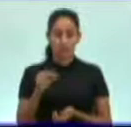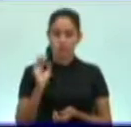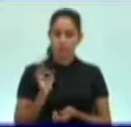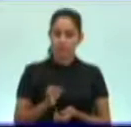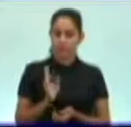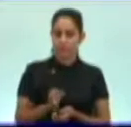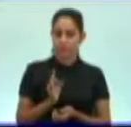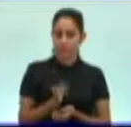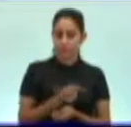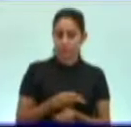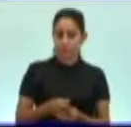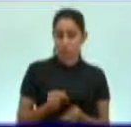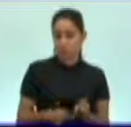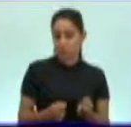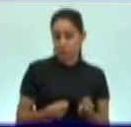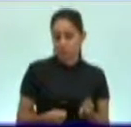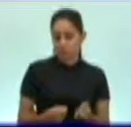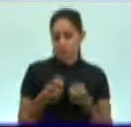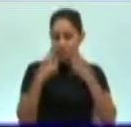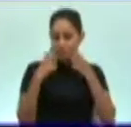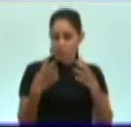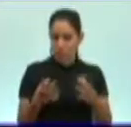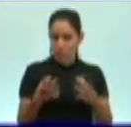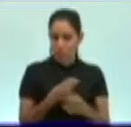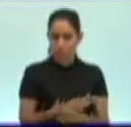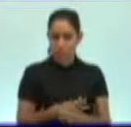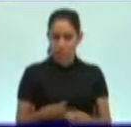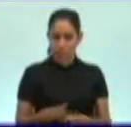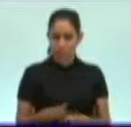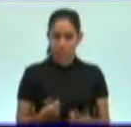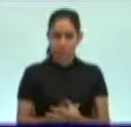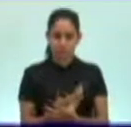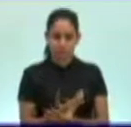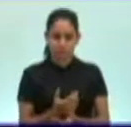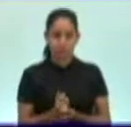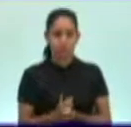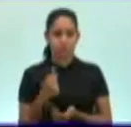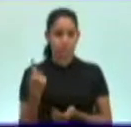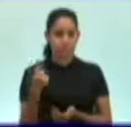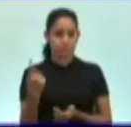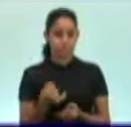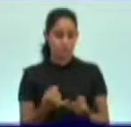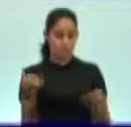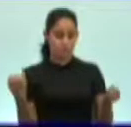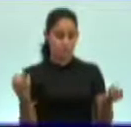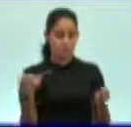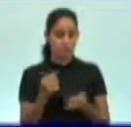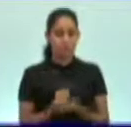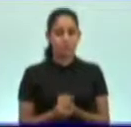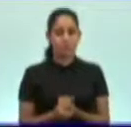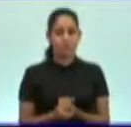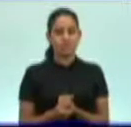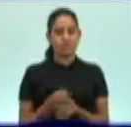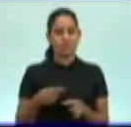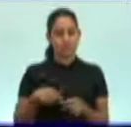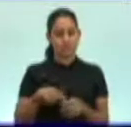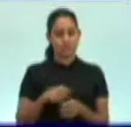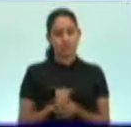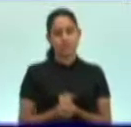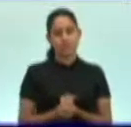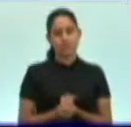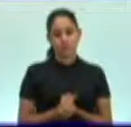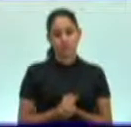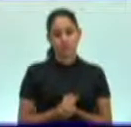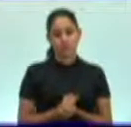con una guerra simbólica de signo colonial e imperialista. Es por ello que